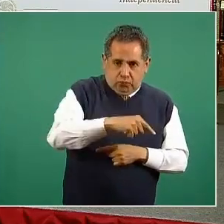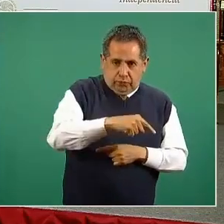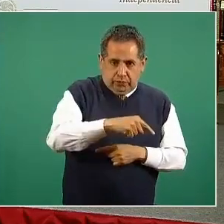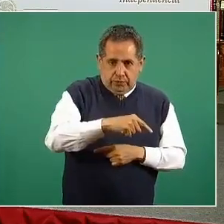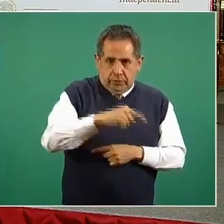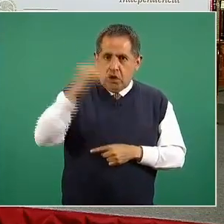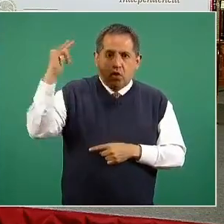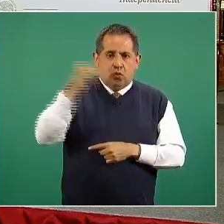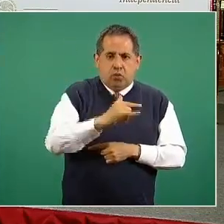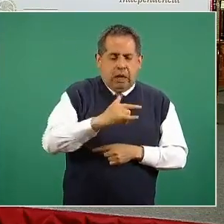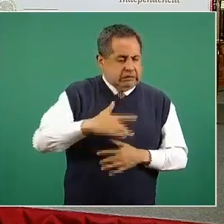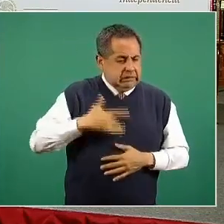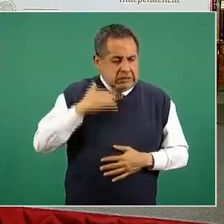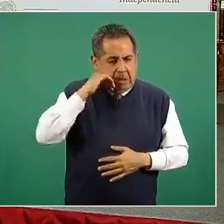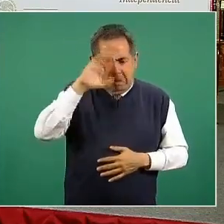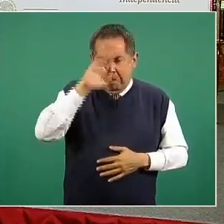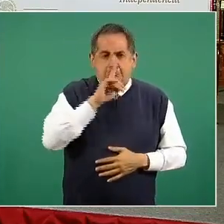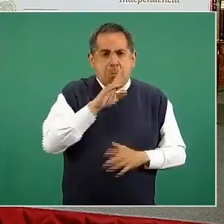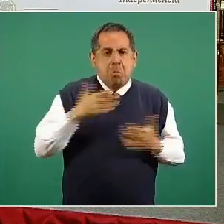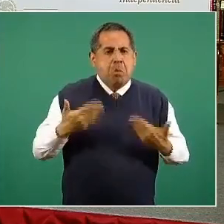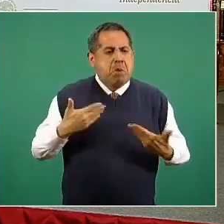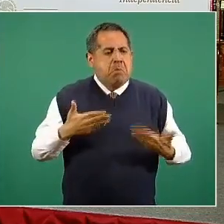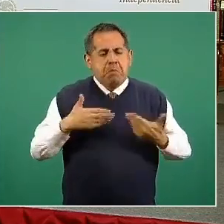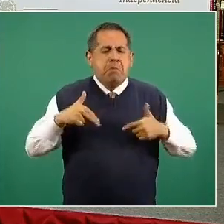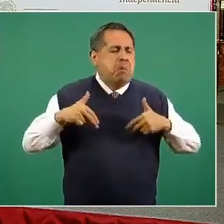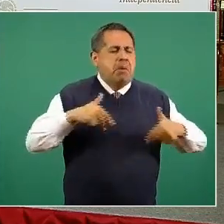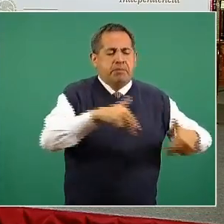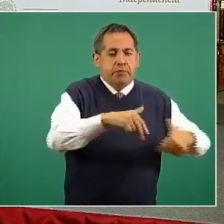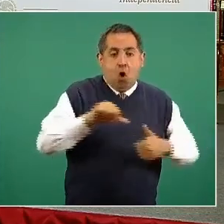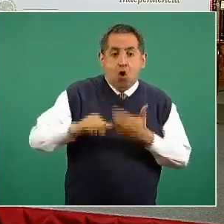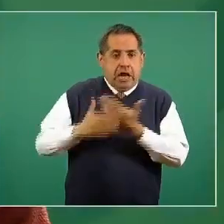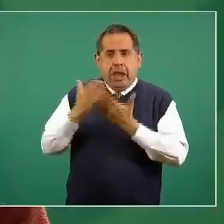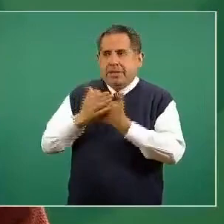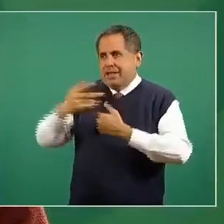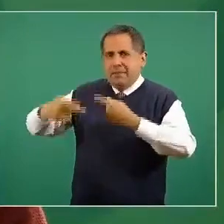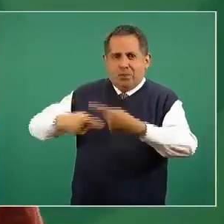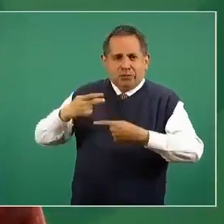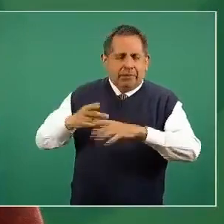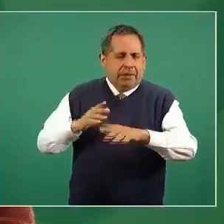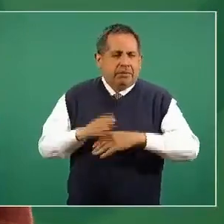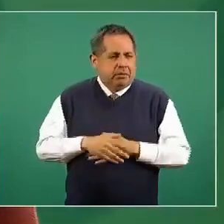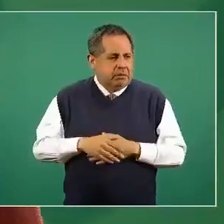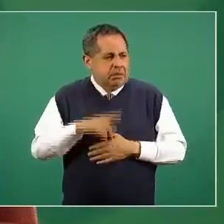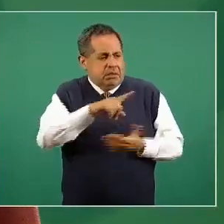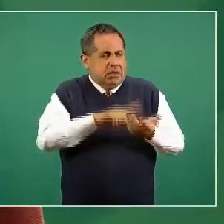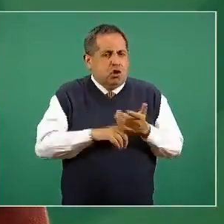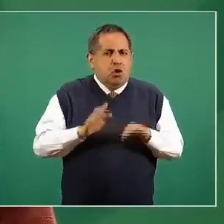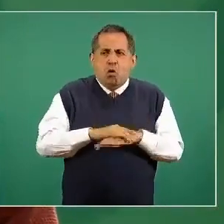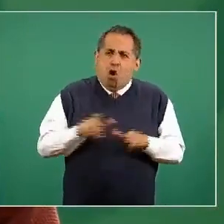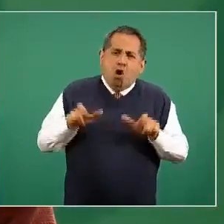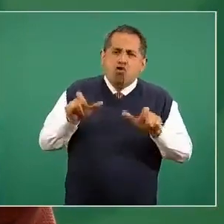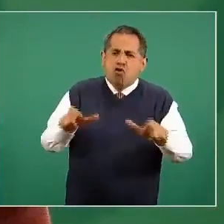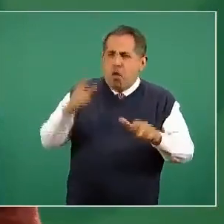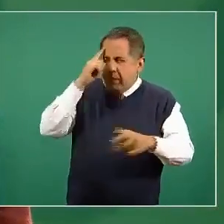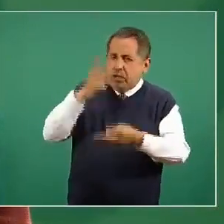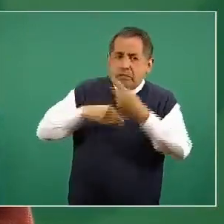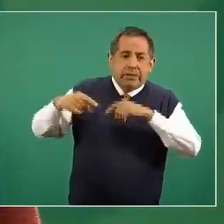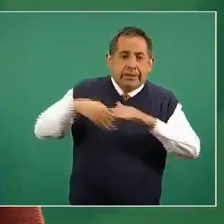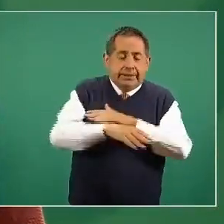sin síntoma alguno. Esta mañana nos preguntaba una colega, nos lo han preguntado muchas veces, ¿y qué controles se tiene para que no